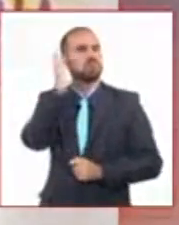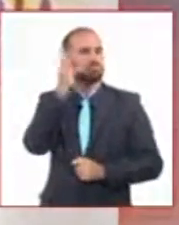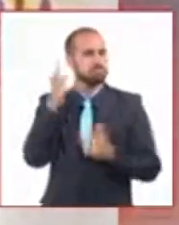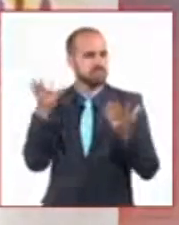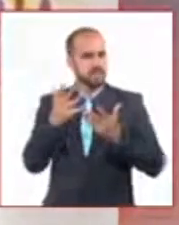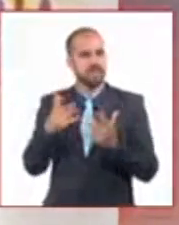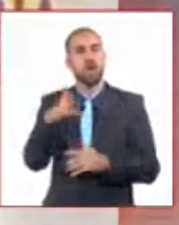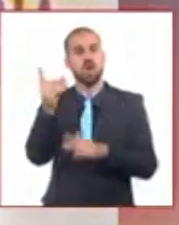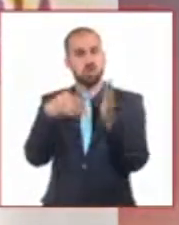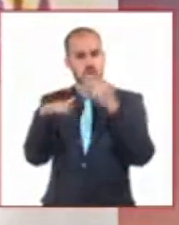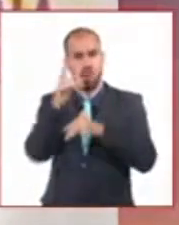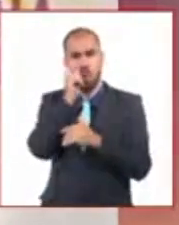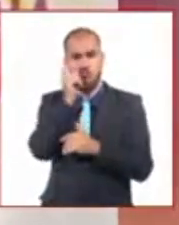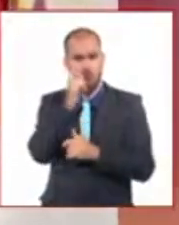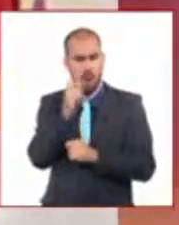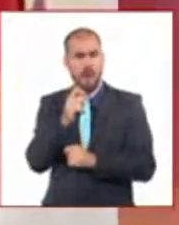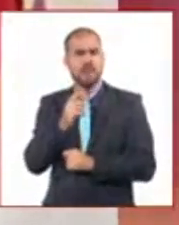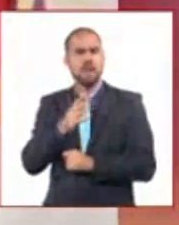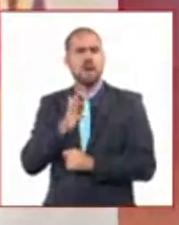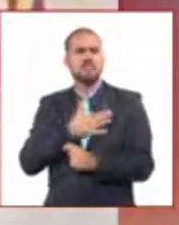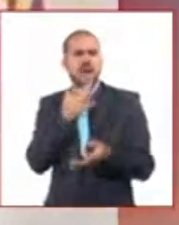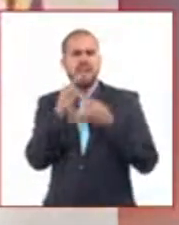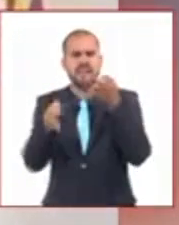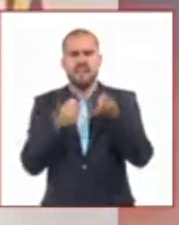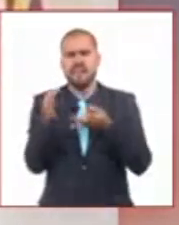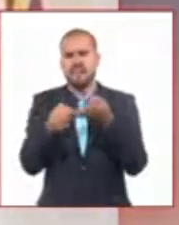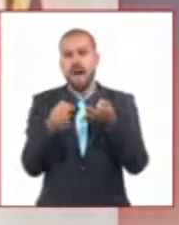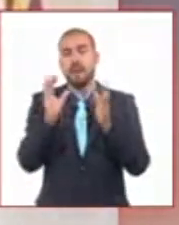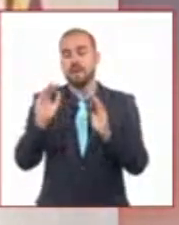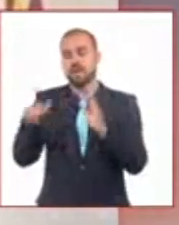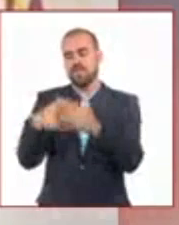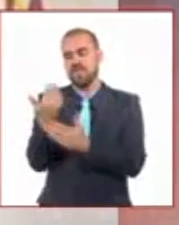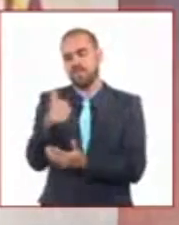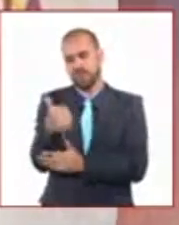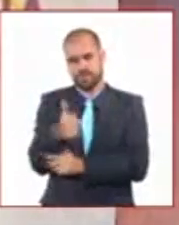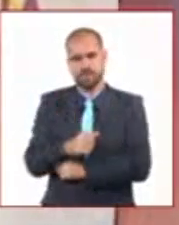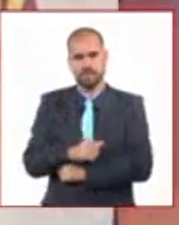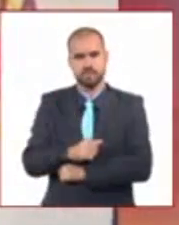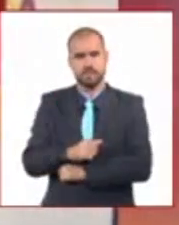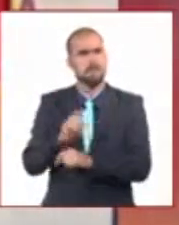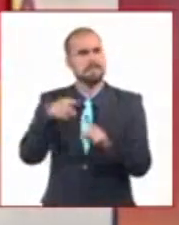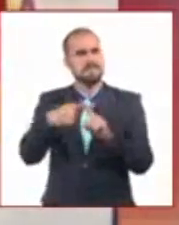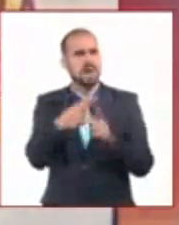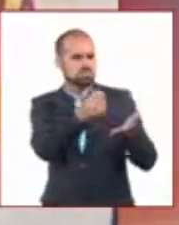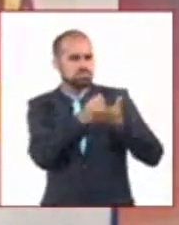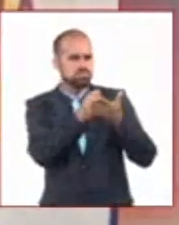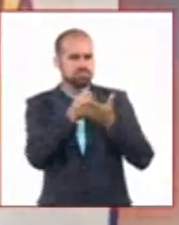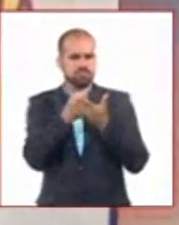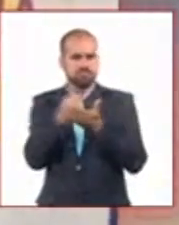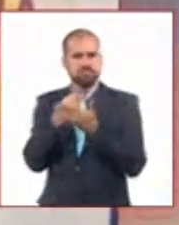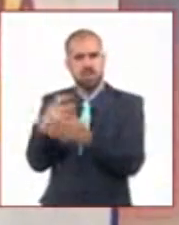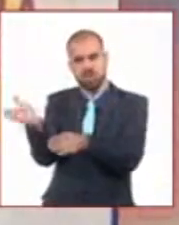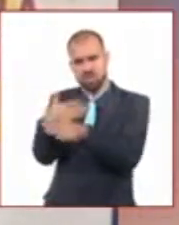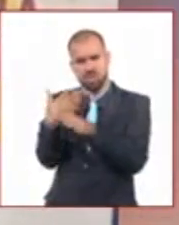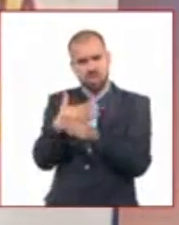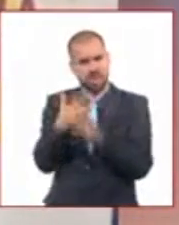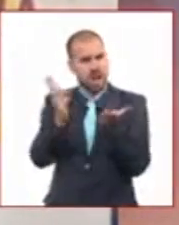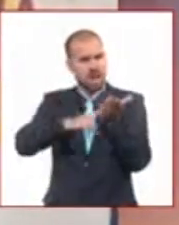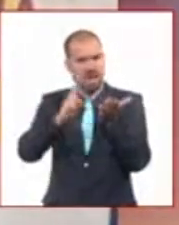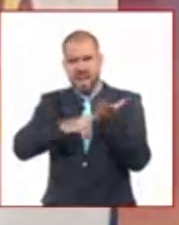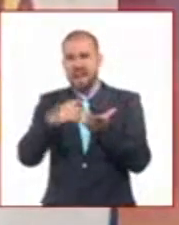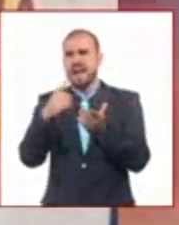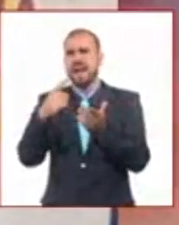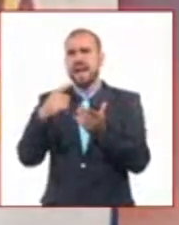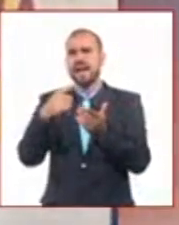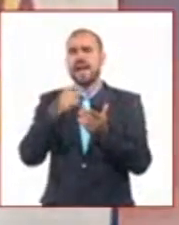cornet weiss cámara el día 10 tendremos también contribuciones de activistas importantes sobre el movimiento